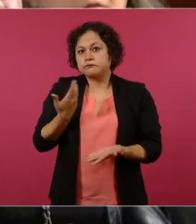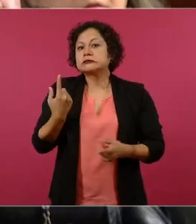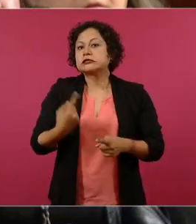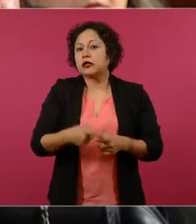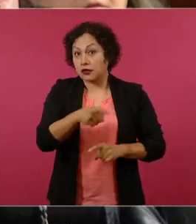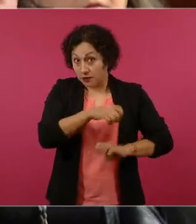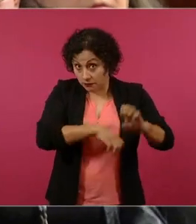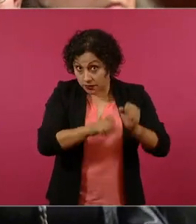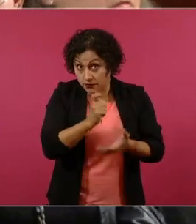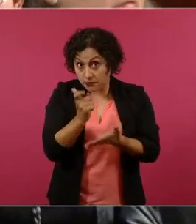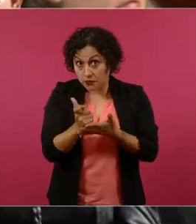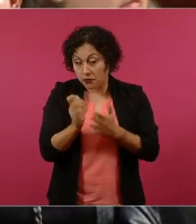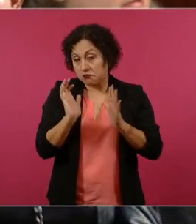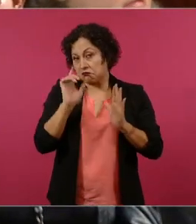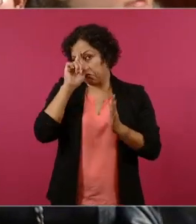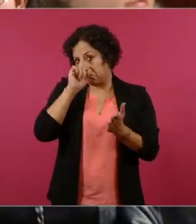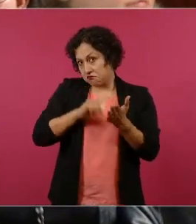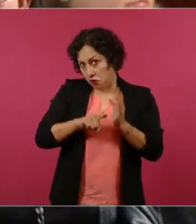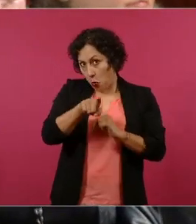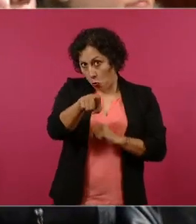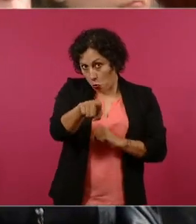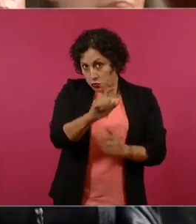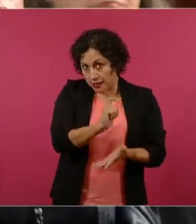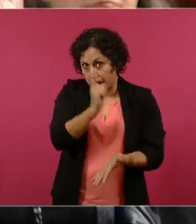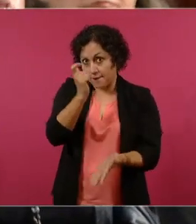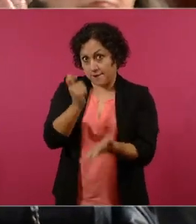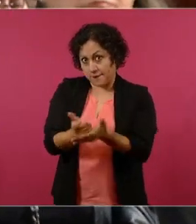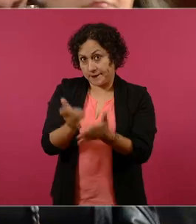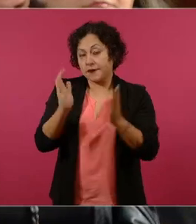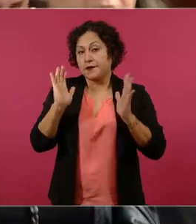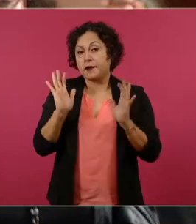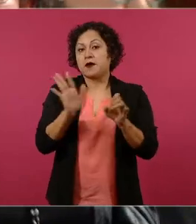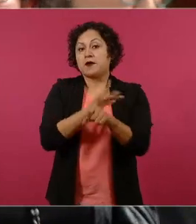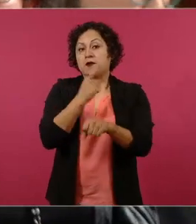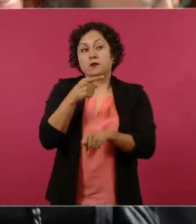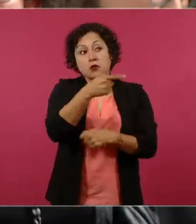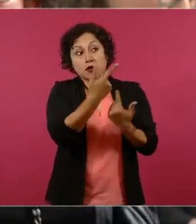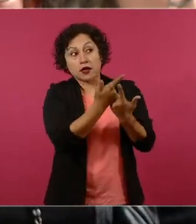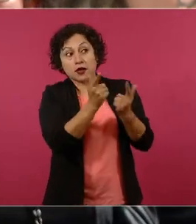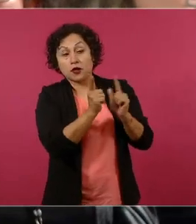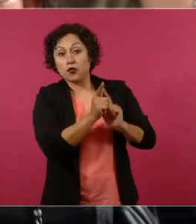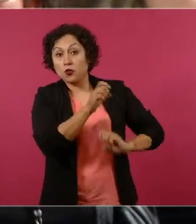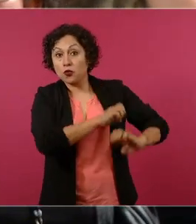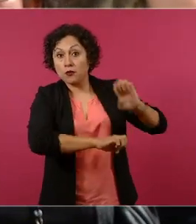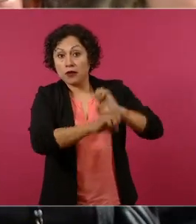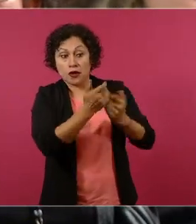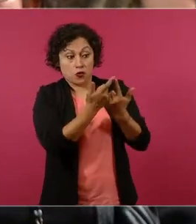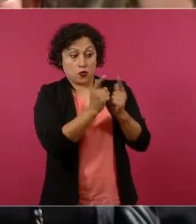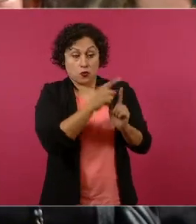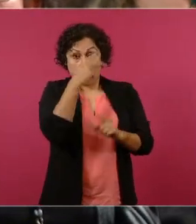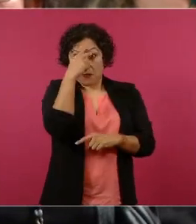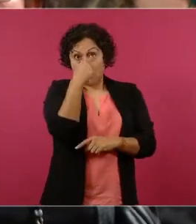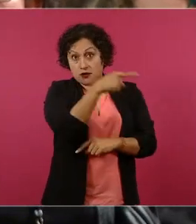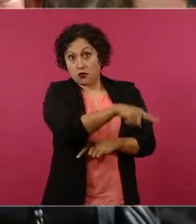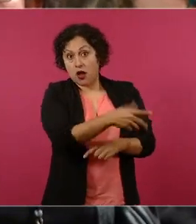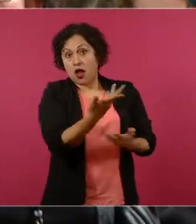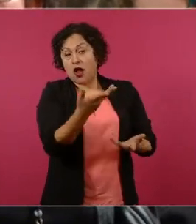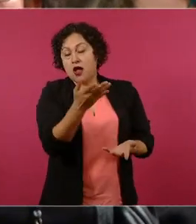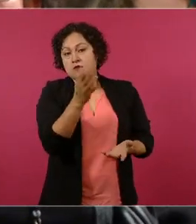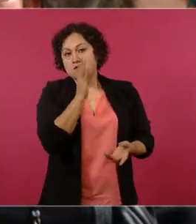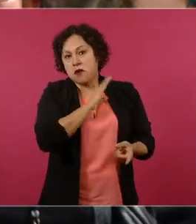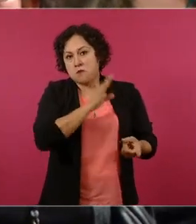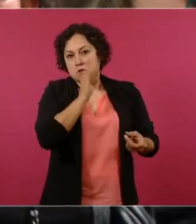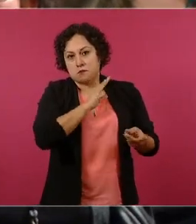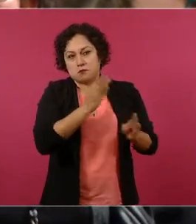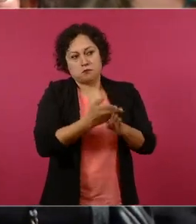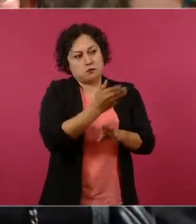pagar ustedes eh Porque grupo México se ha hecho de la vista gorda toda la vida también en su sexenio